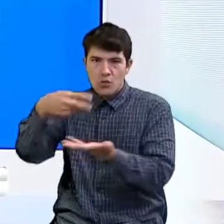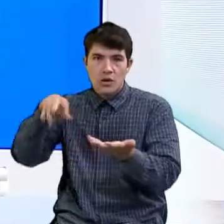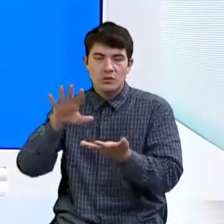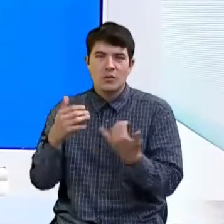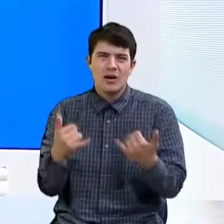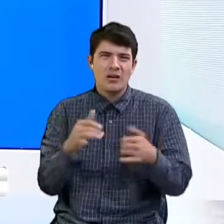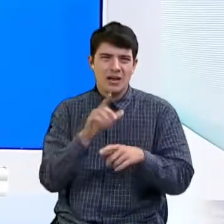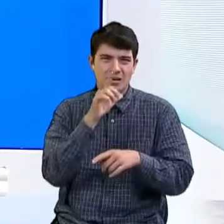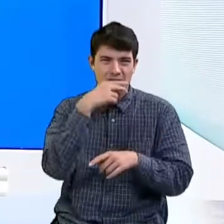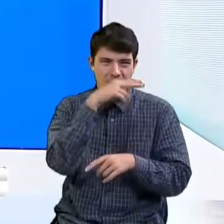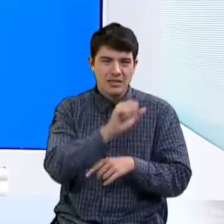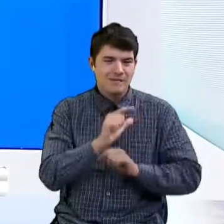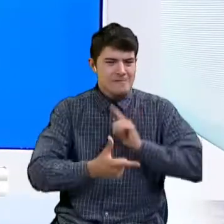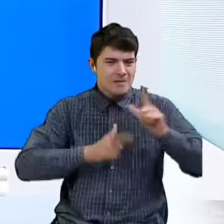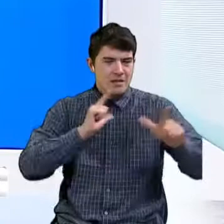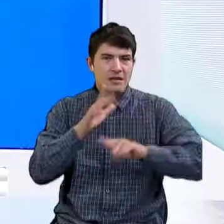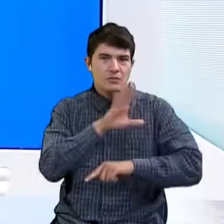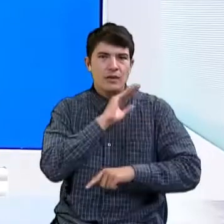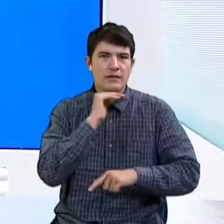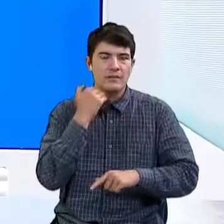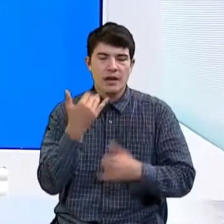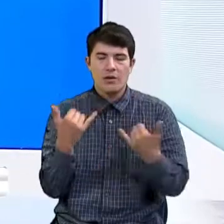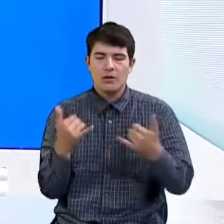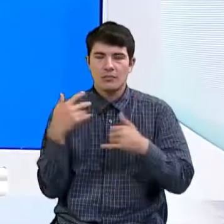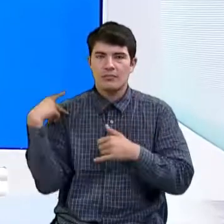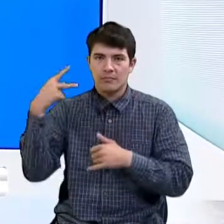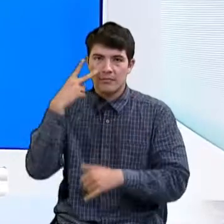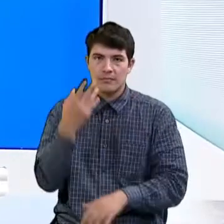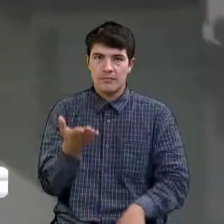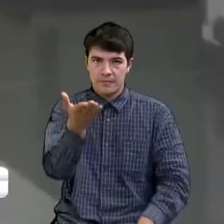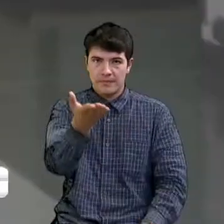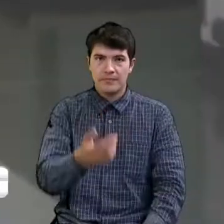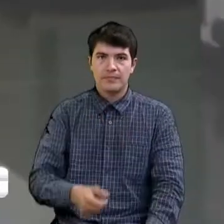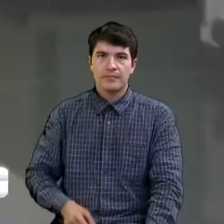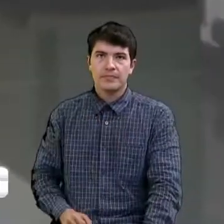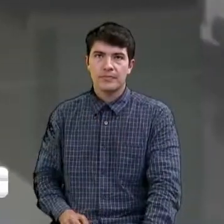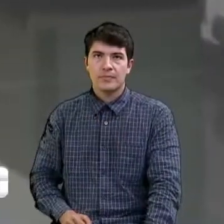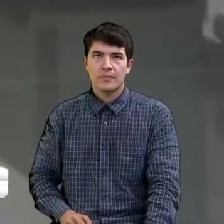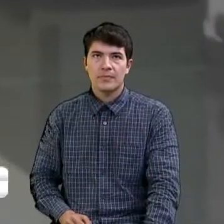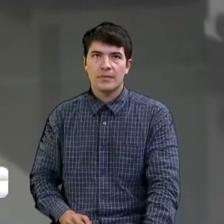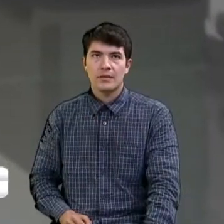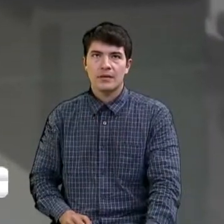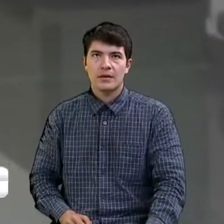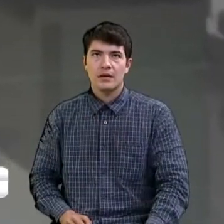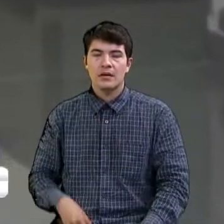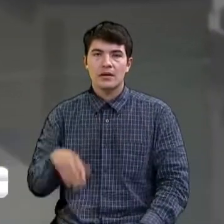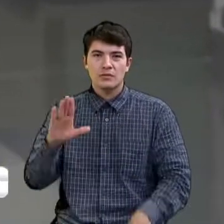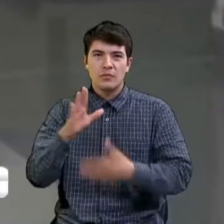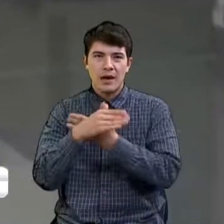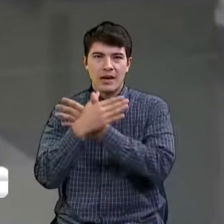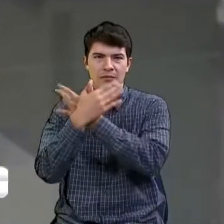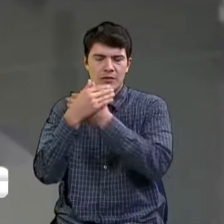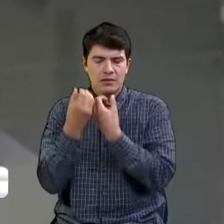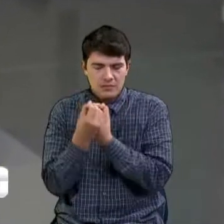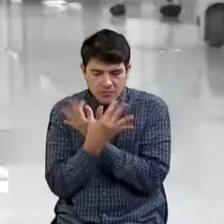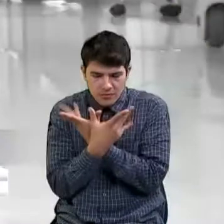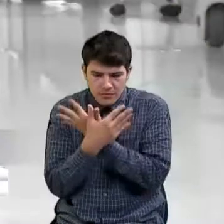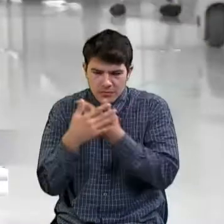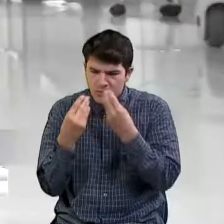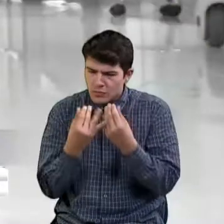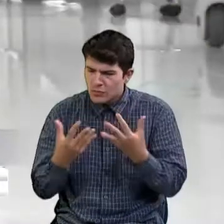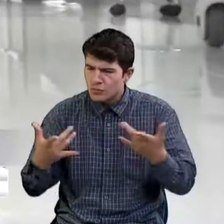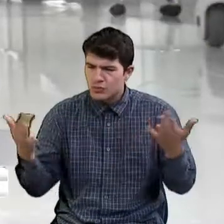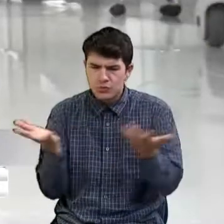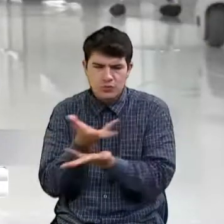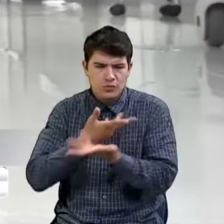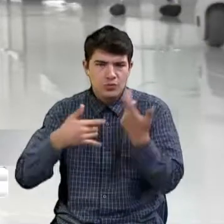su sistema inmunológico. Esta es la crónica del día con Eduard Pinilla. Como una mariposa que levanta sus alas libre e